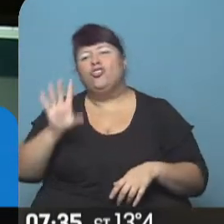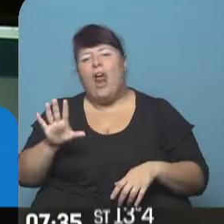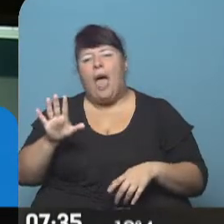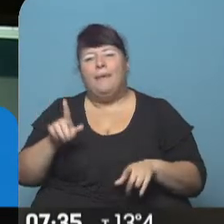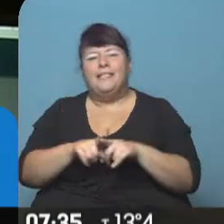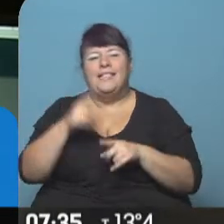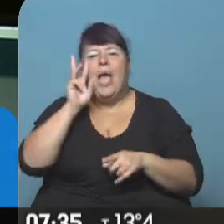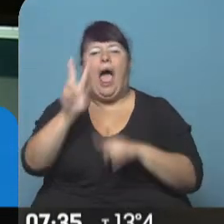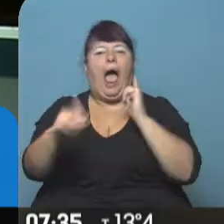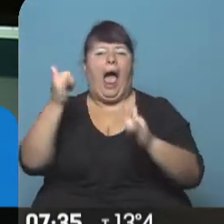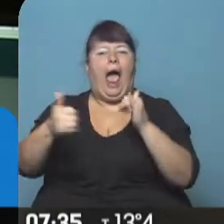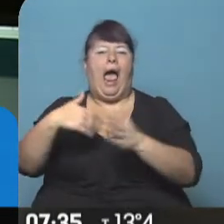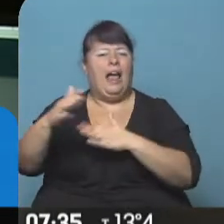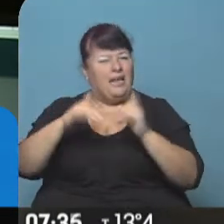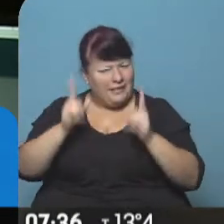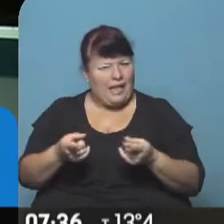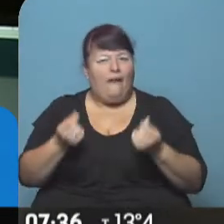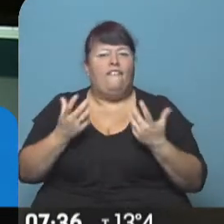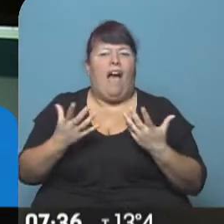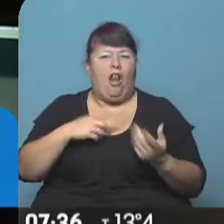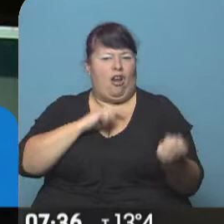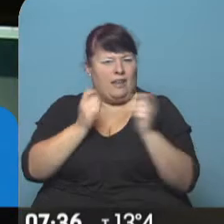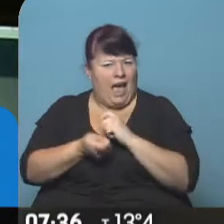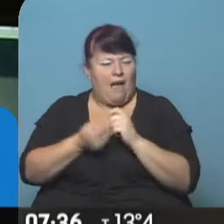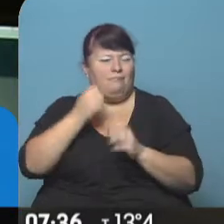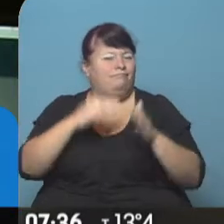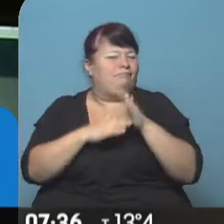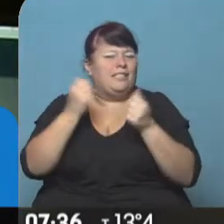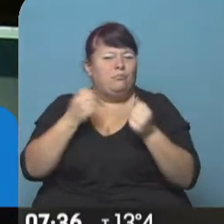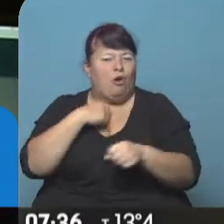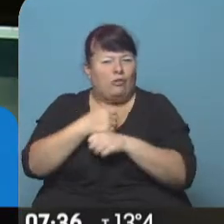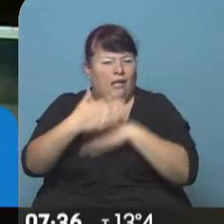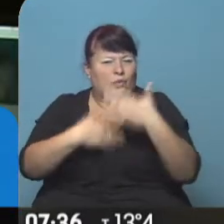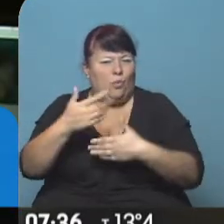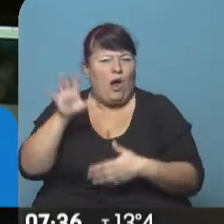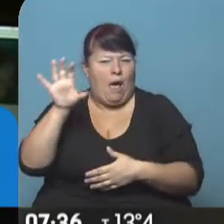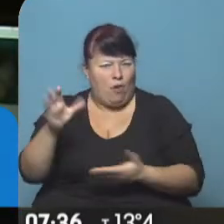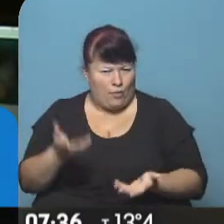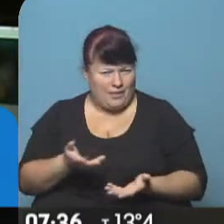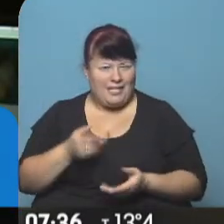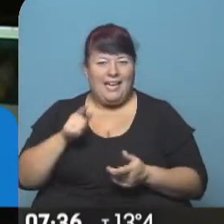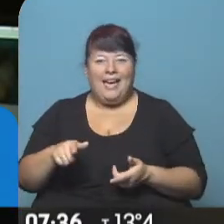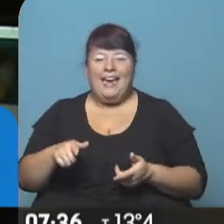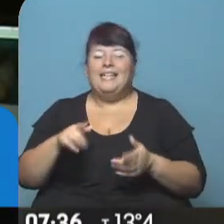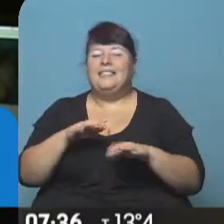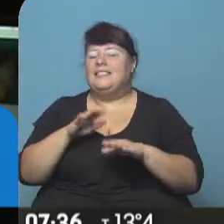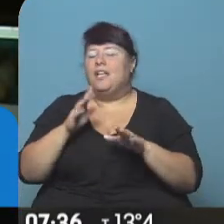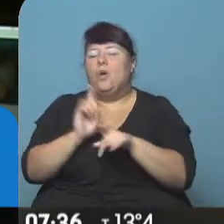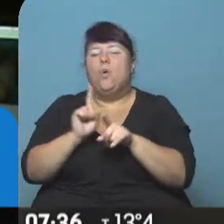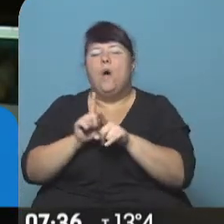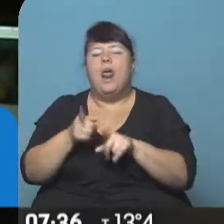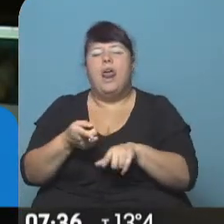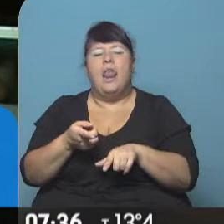lo visible que es la obra, sino también de los valores y los principios con los que estamos construyendo esta provincia. Este basamento que